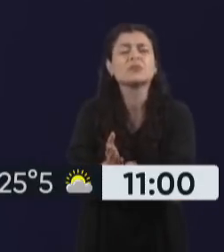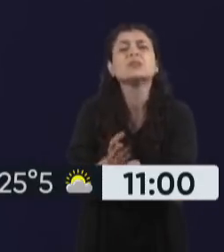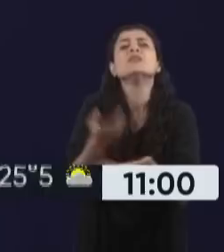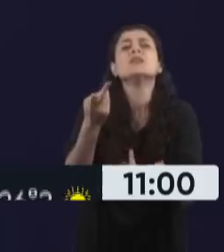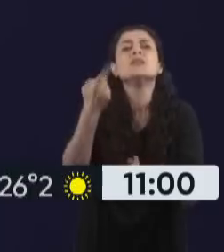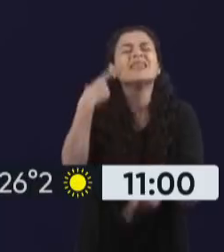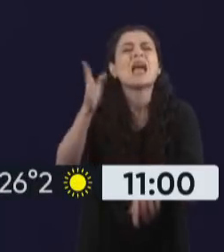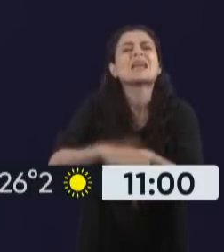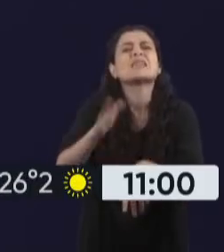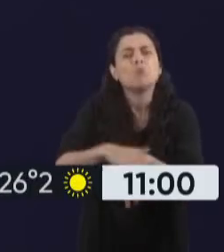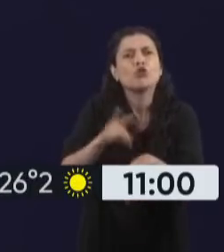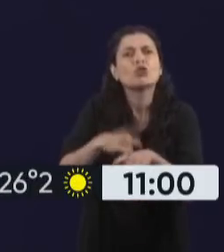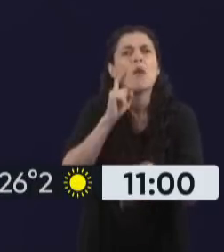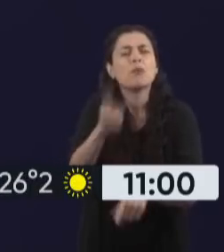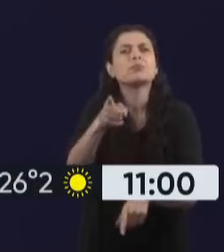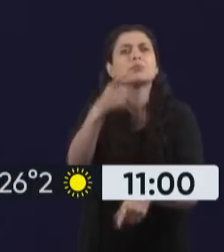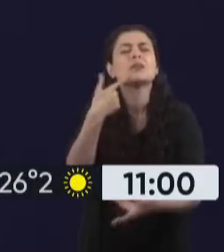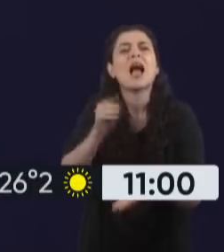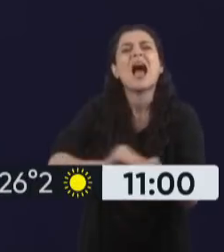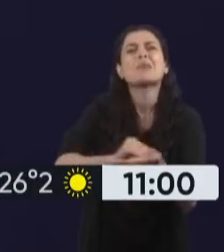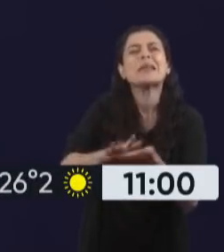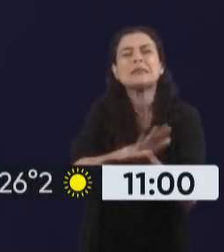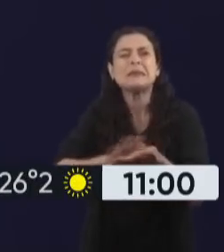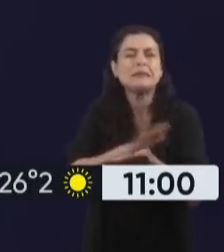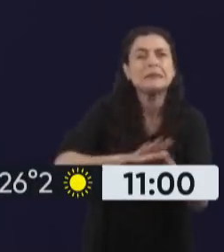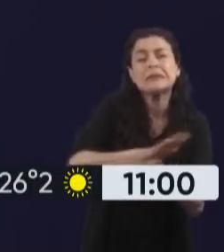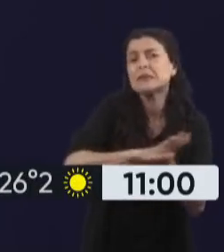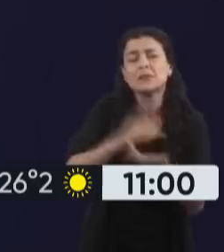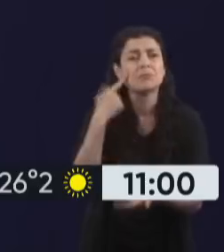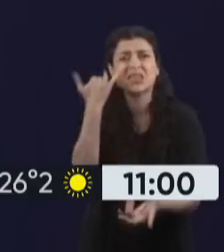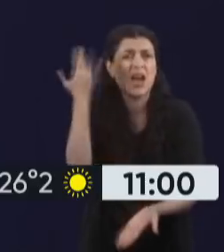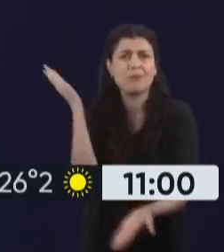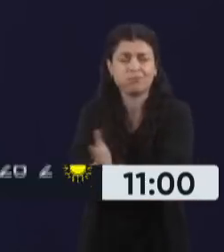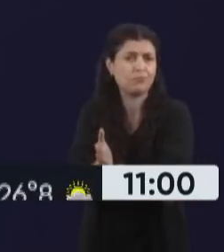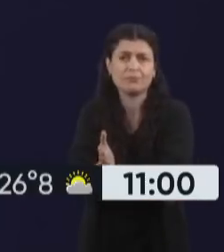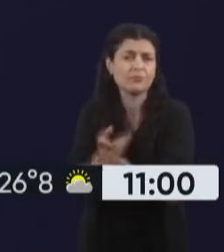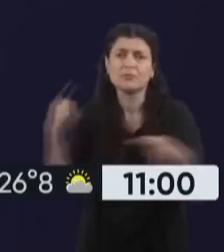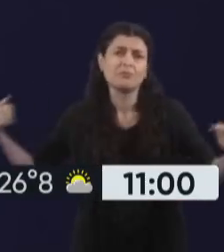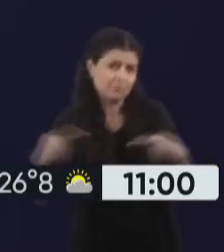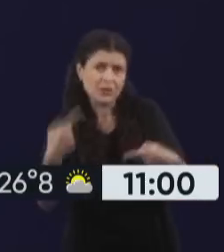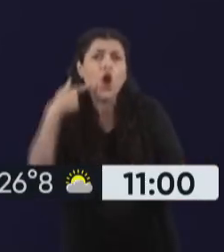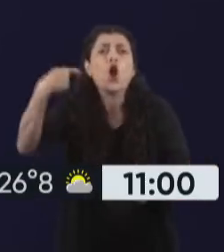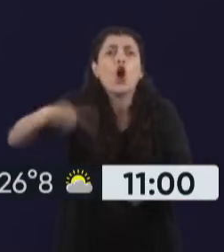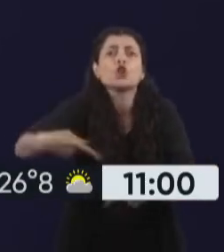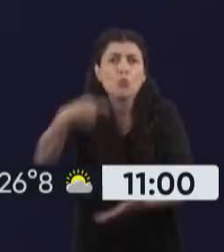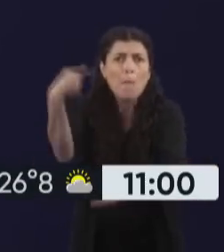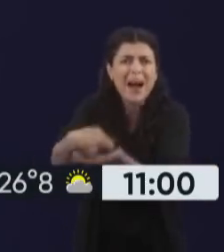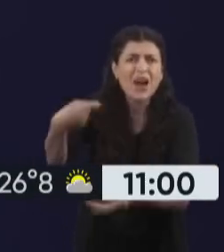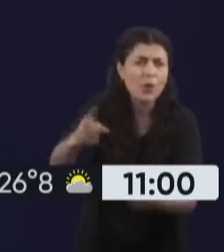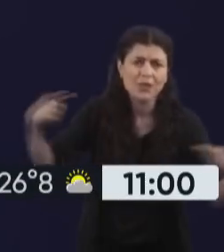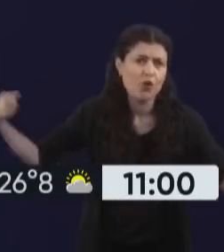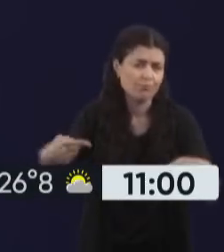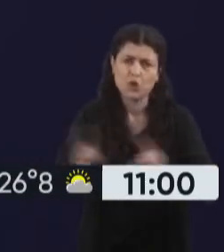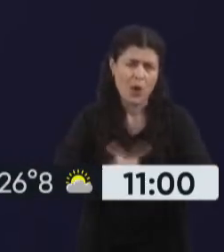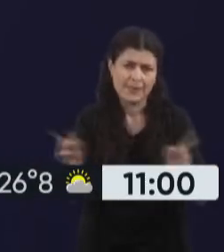como autora del delito de administración fraudulenta, por lo que representa lo contrario al honor, al mérito y al buen desempeño. La jubilación